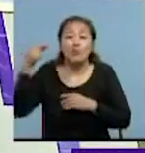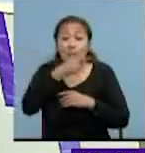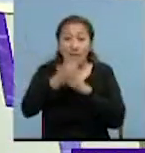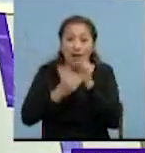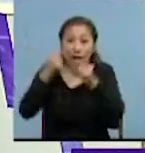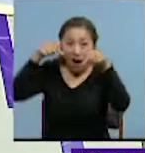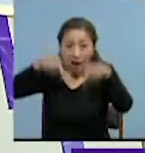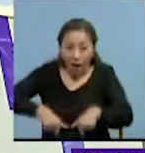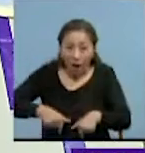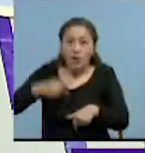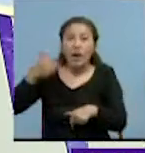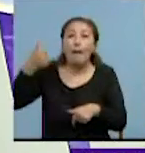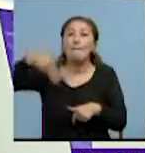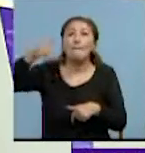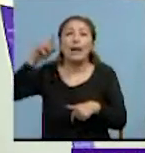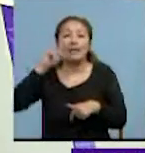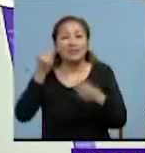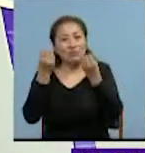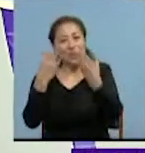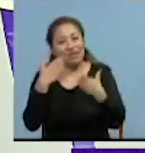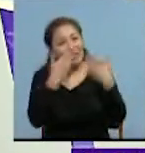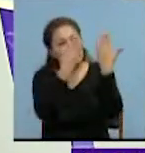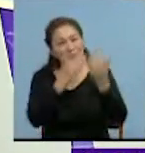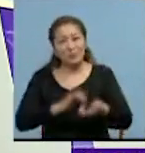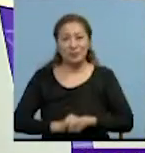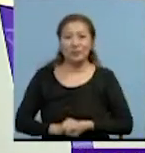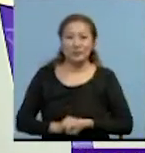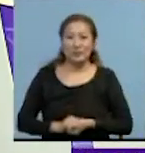momento. Victoria Marín, buenas tardes, te escuchamos.